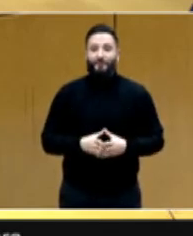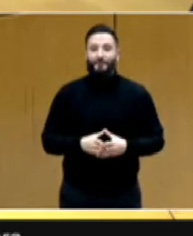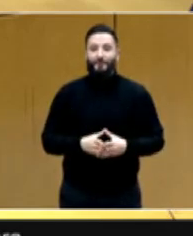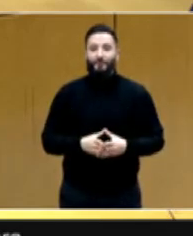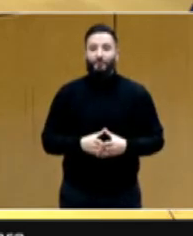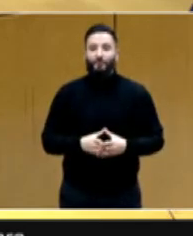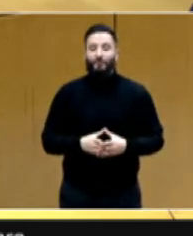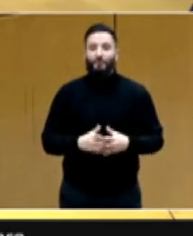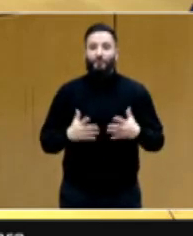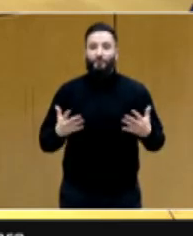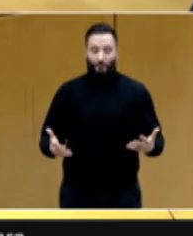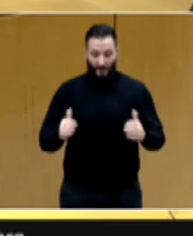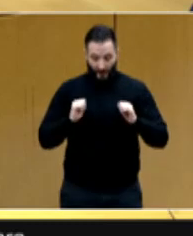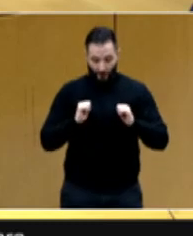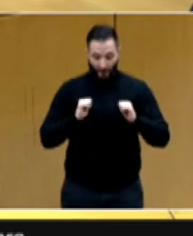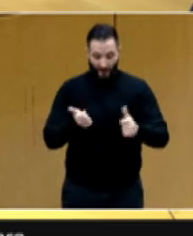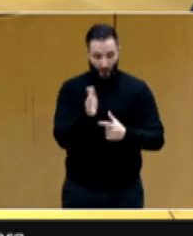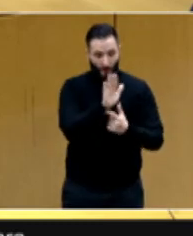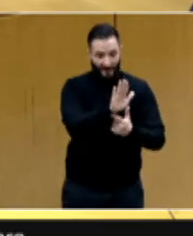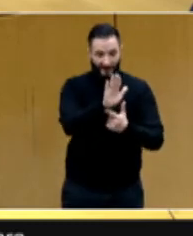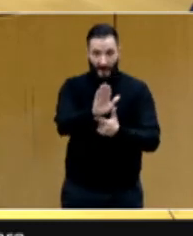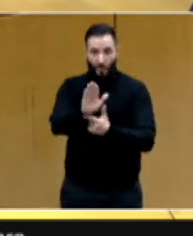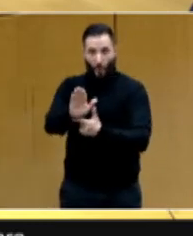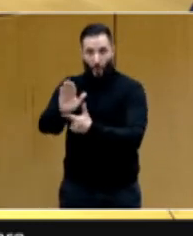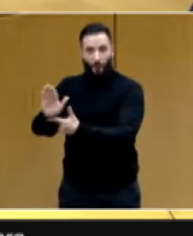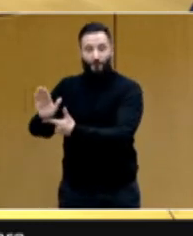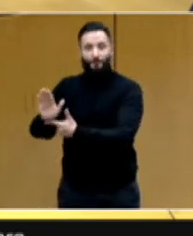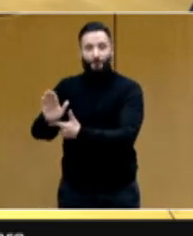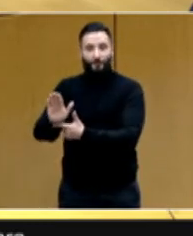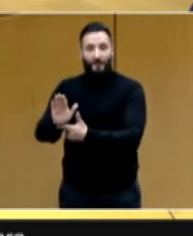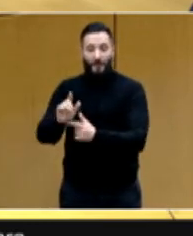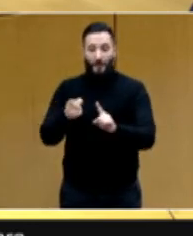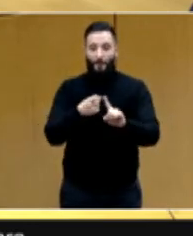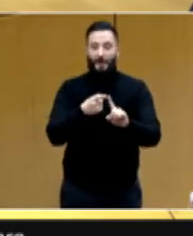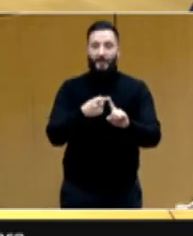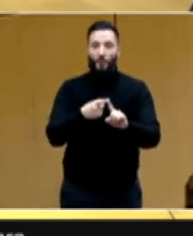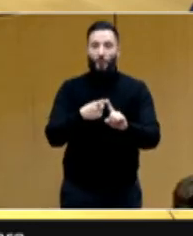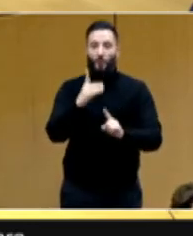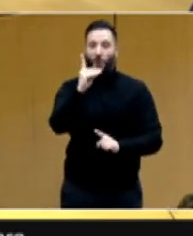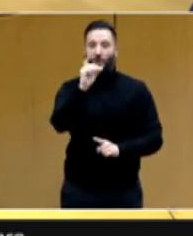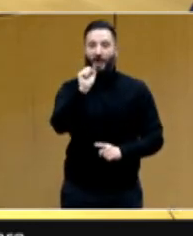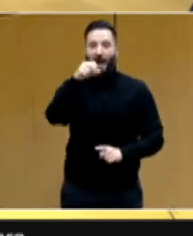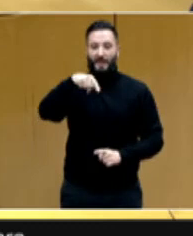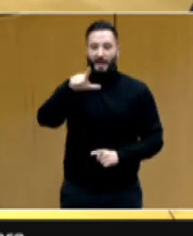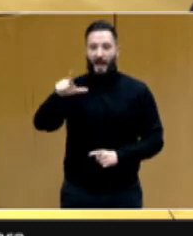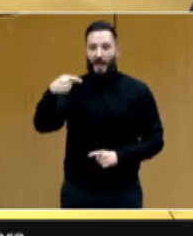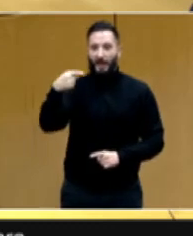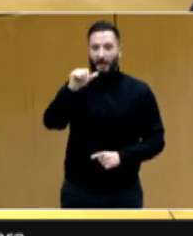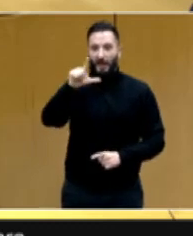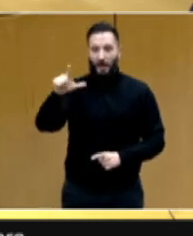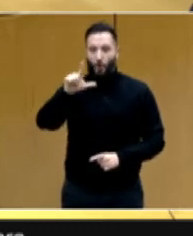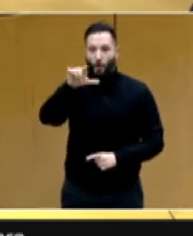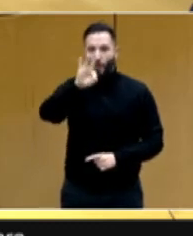voy a presentar en primer lugar a Daniel Gil